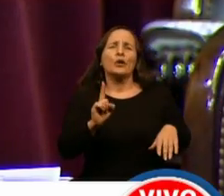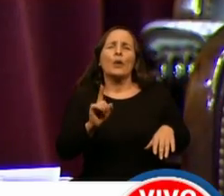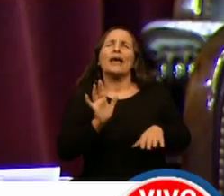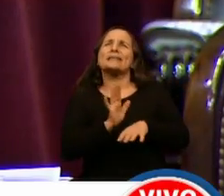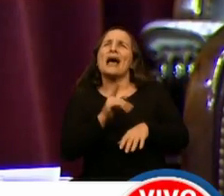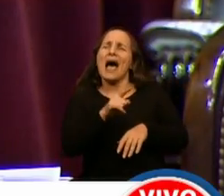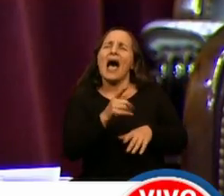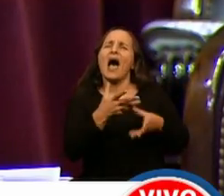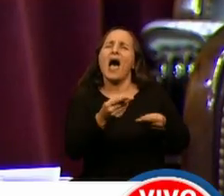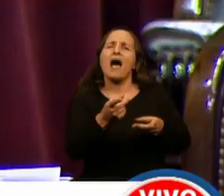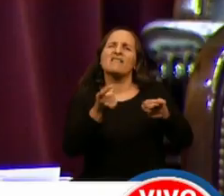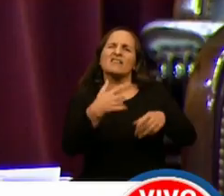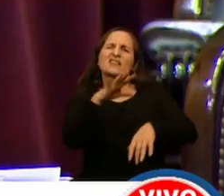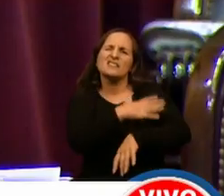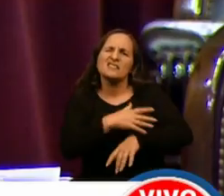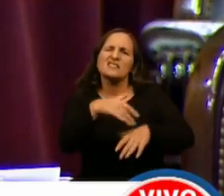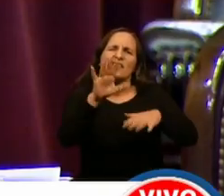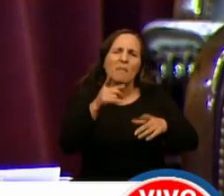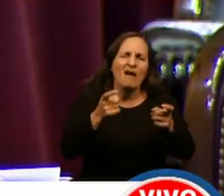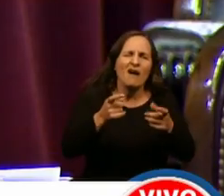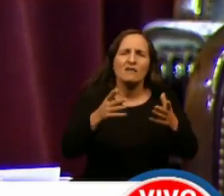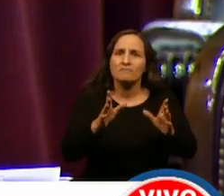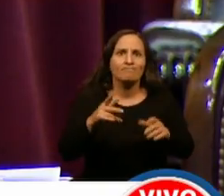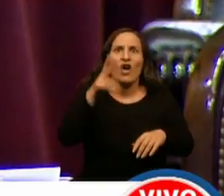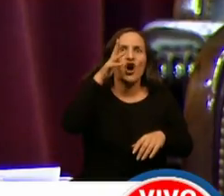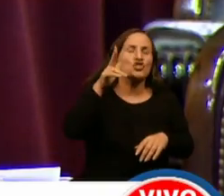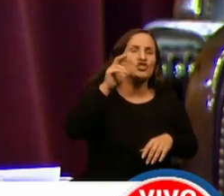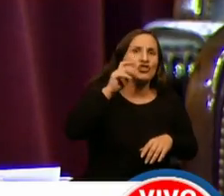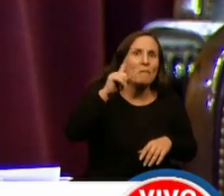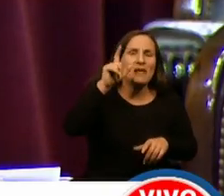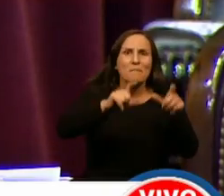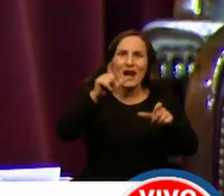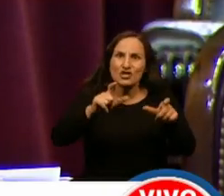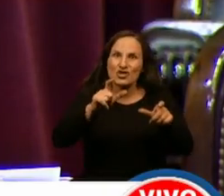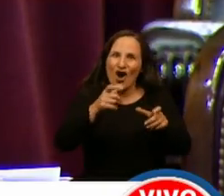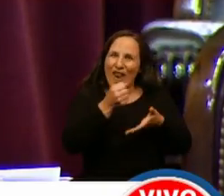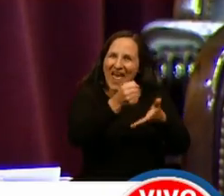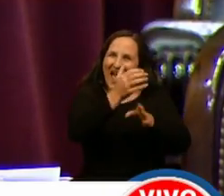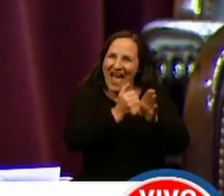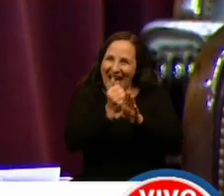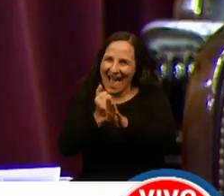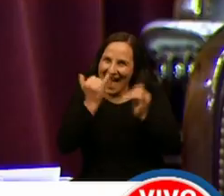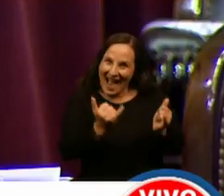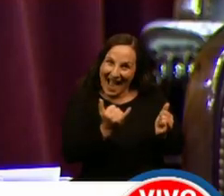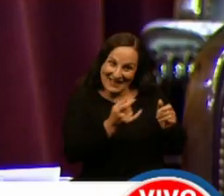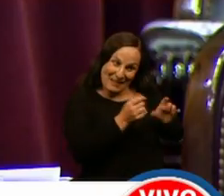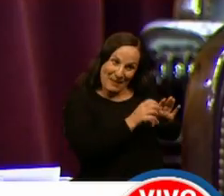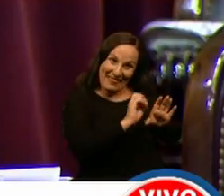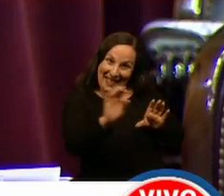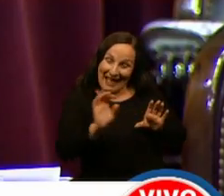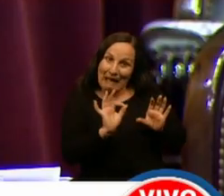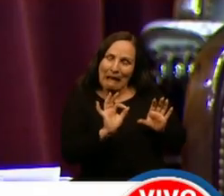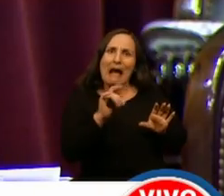son más vulnerables fíjese que de 800 mil beneficiarios que se tiene con este fondo fiduciario se está